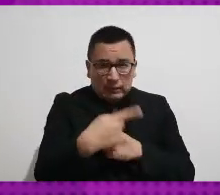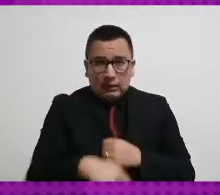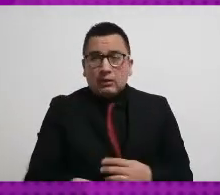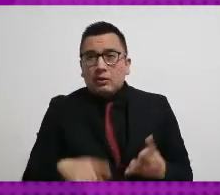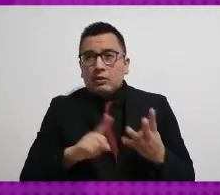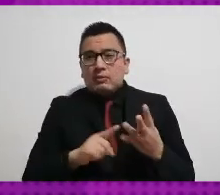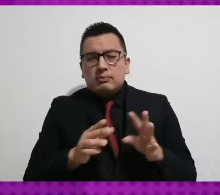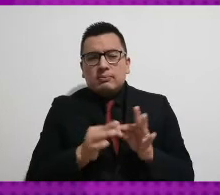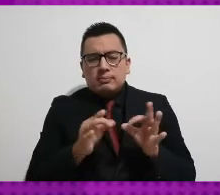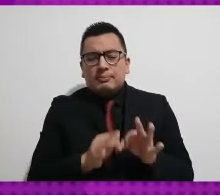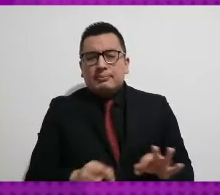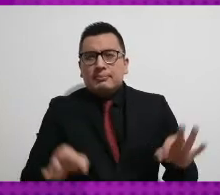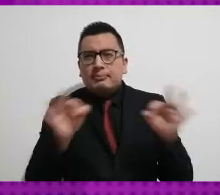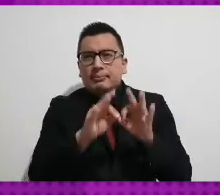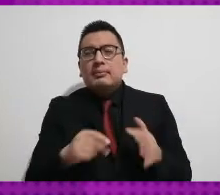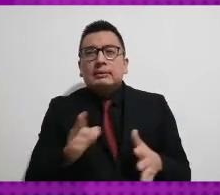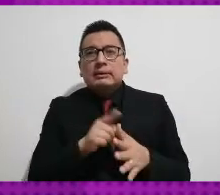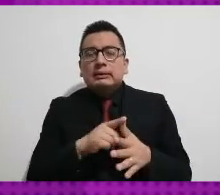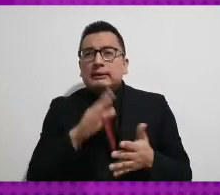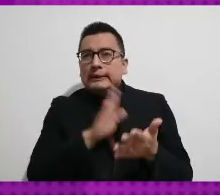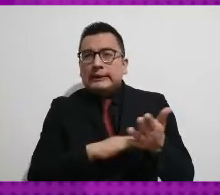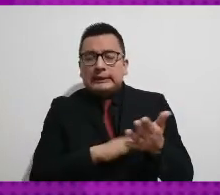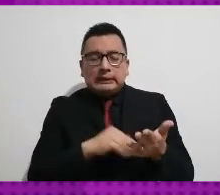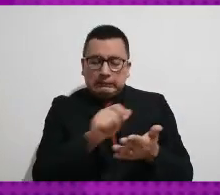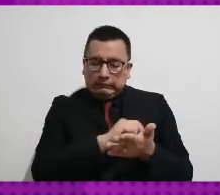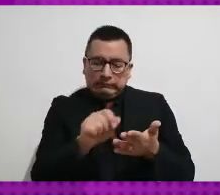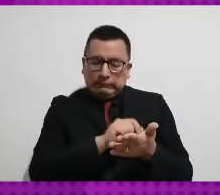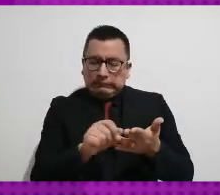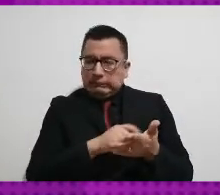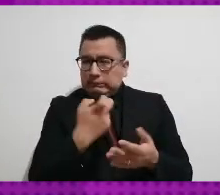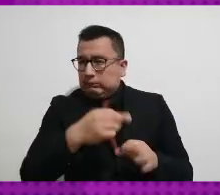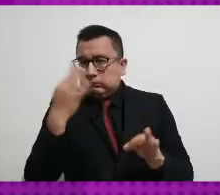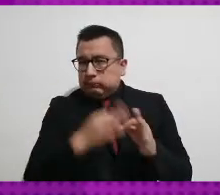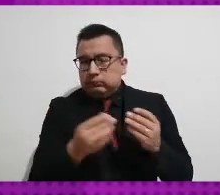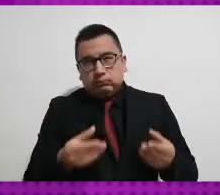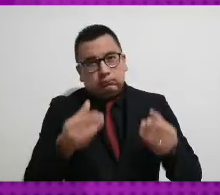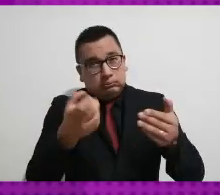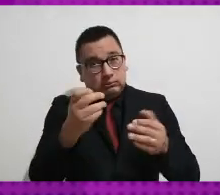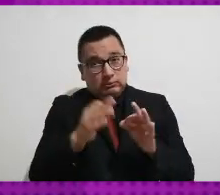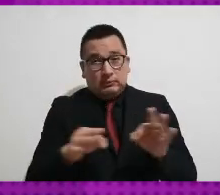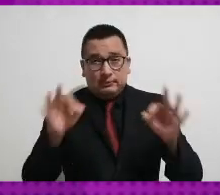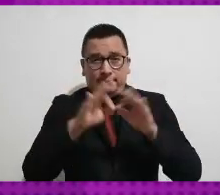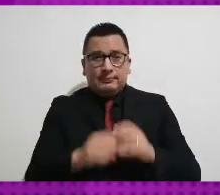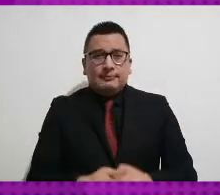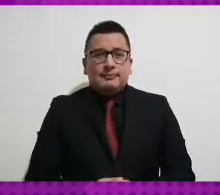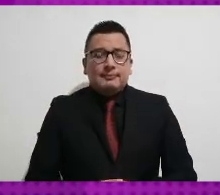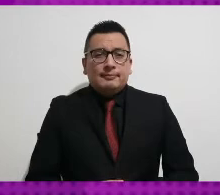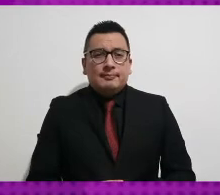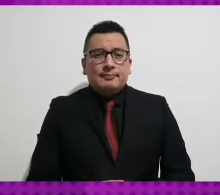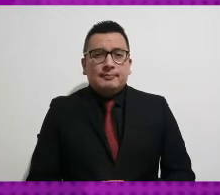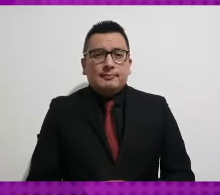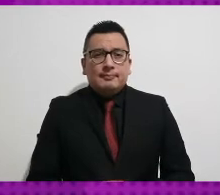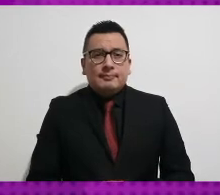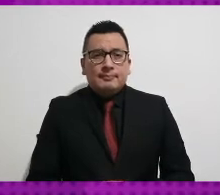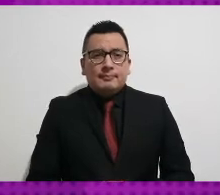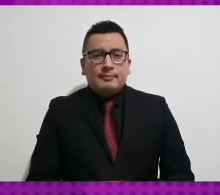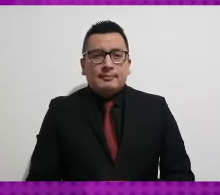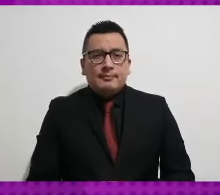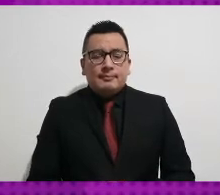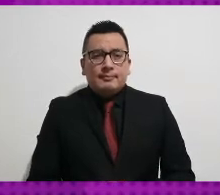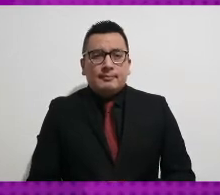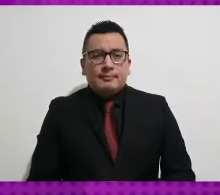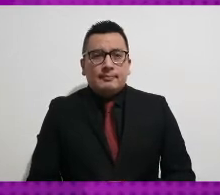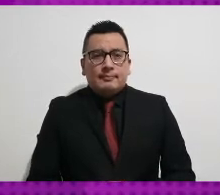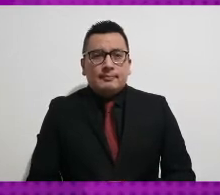importancia relativa y que la documentación y comunicación también se cumpla. Ya cuando nos metemos